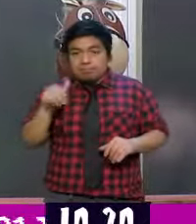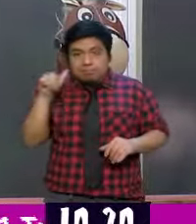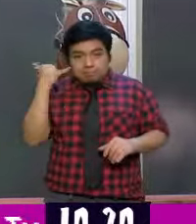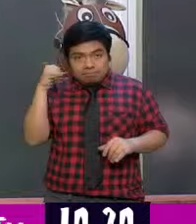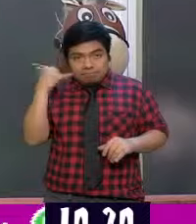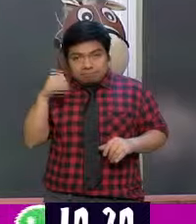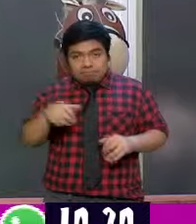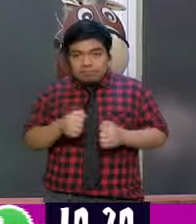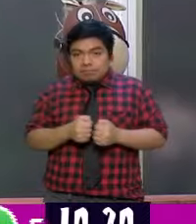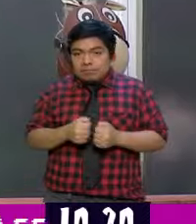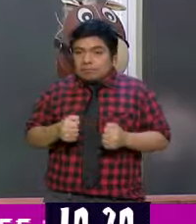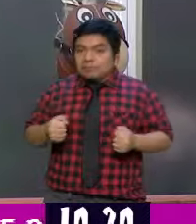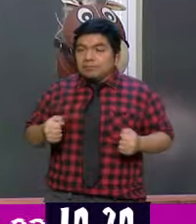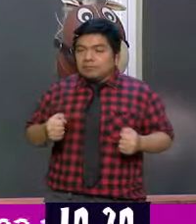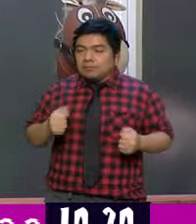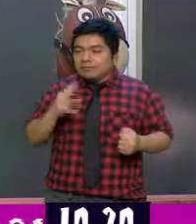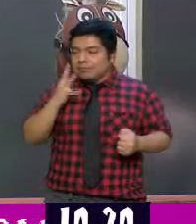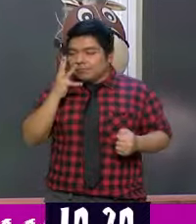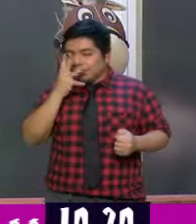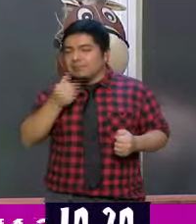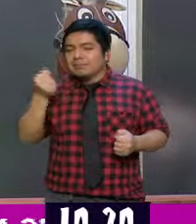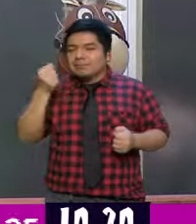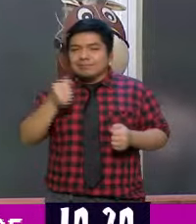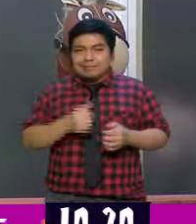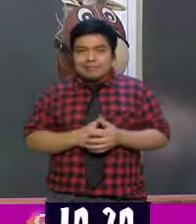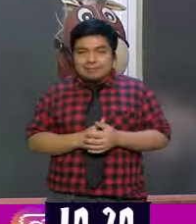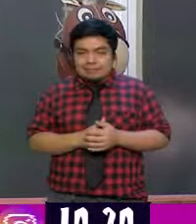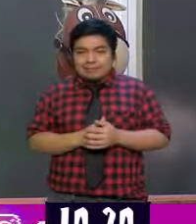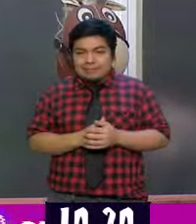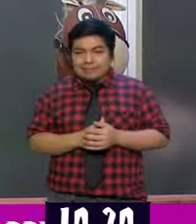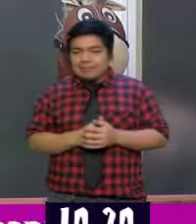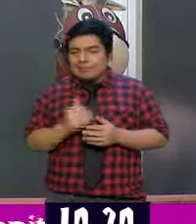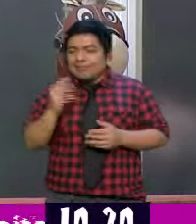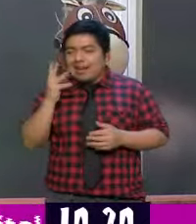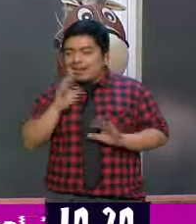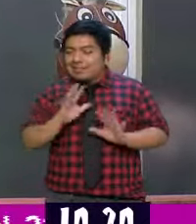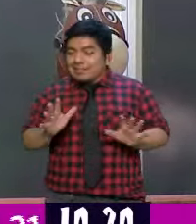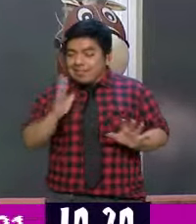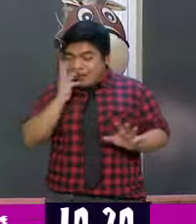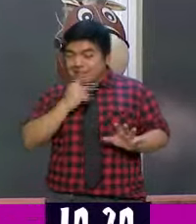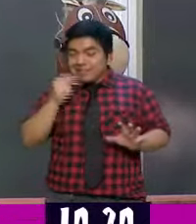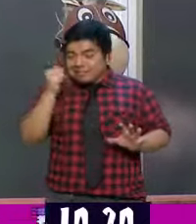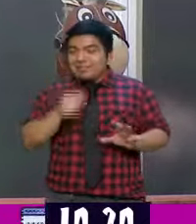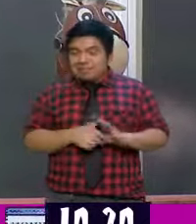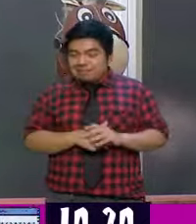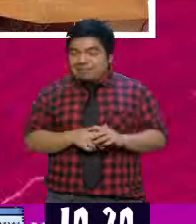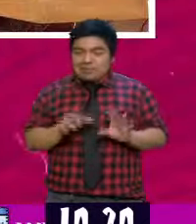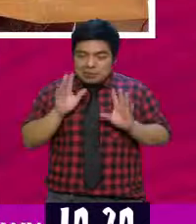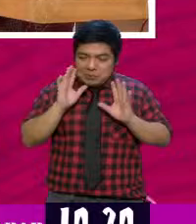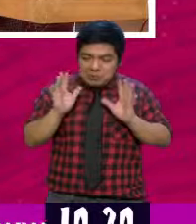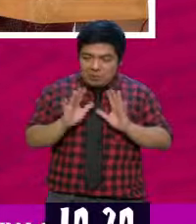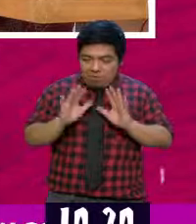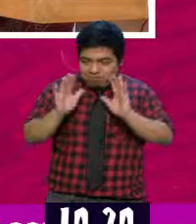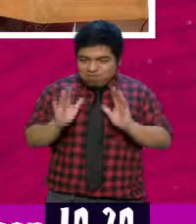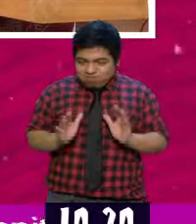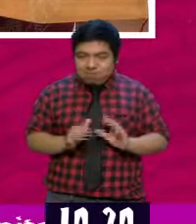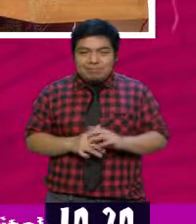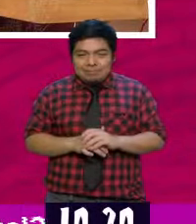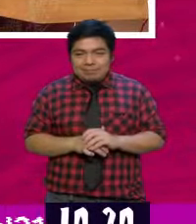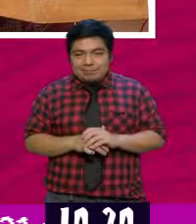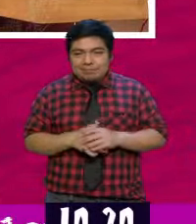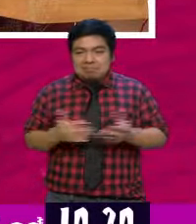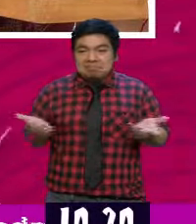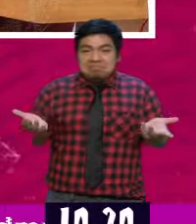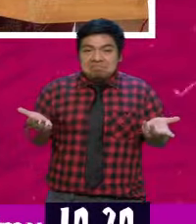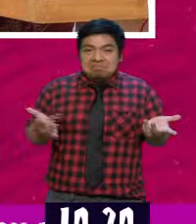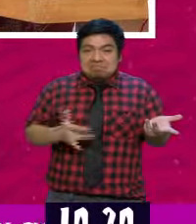cuando engorda se le dice que está hermosa. Ah, ¿no? Qué bonito. Ya hermoseaste. Qué hermosa te ves, ¿no? Ah. Y entonces, pues, no lo